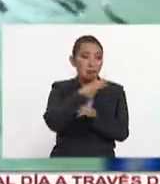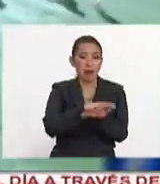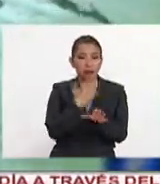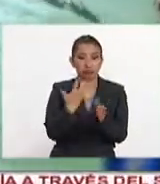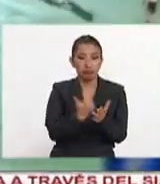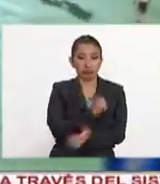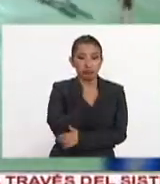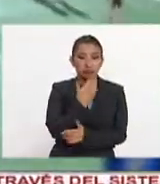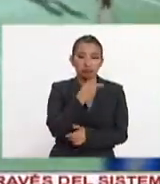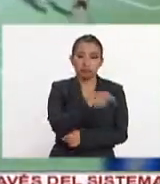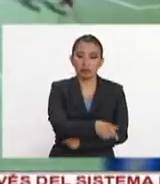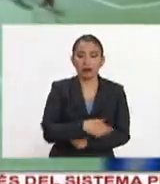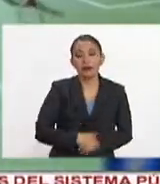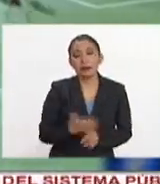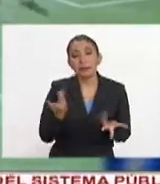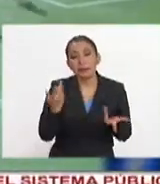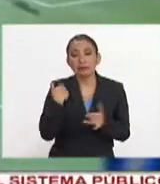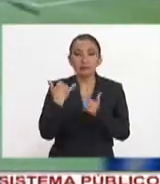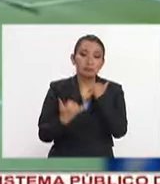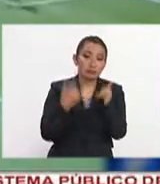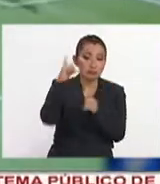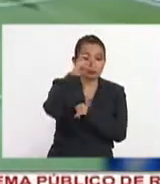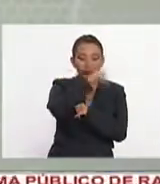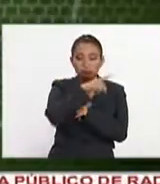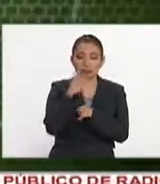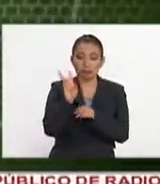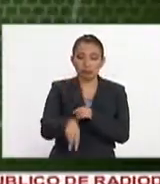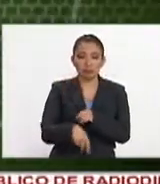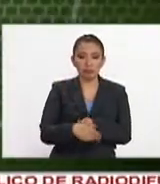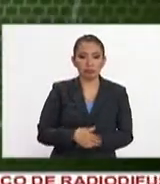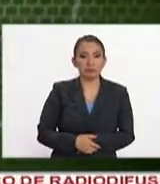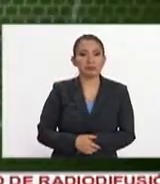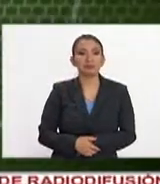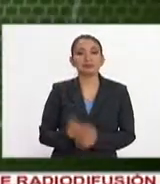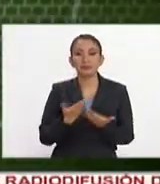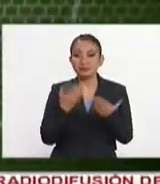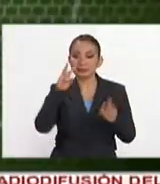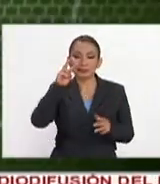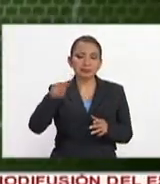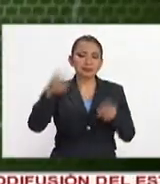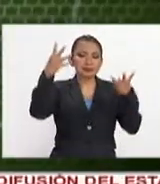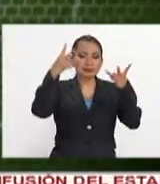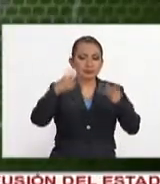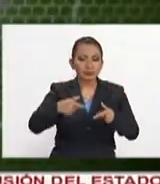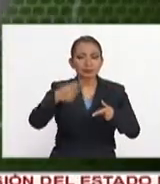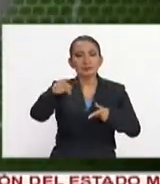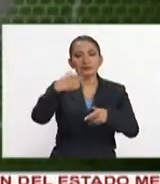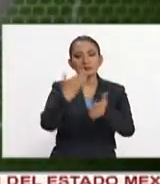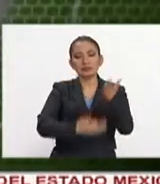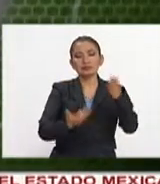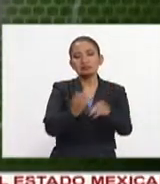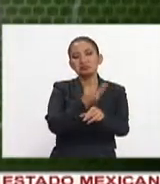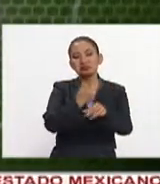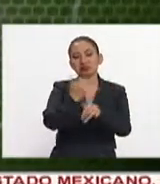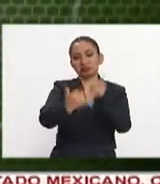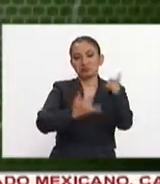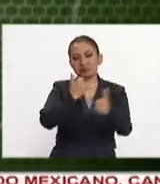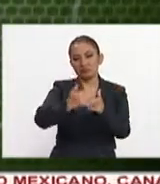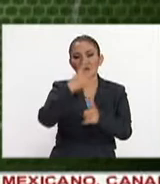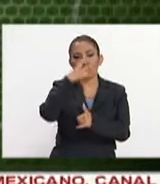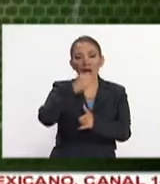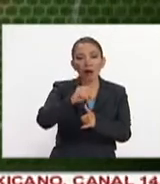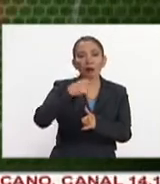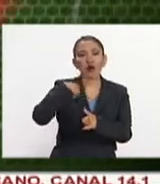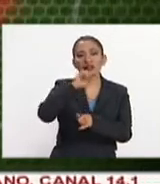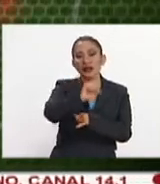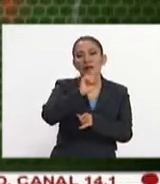llevaron la victoria. Así que un partido complicado sin duda alguna. Y ahora veamos justamente el resto de la jornada, y será Lobos WAP